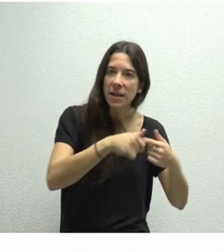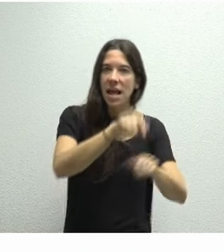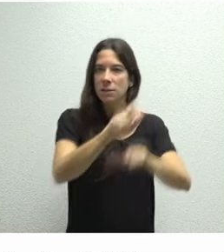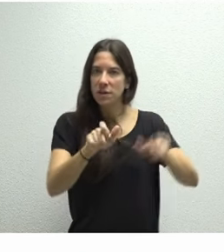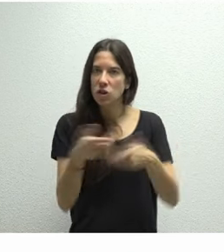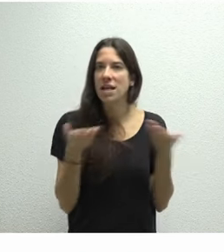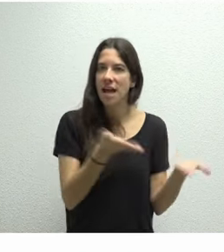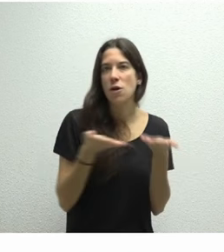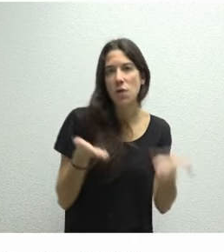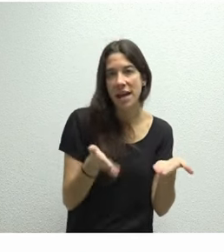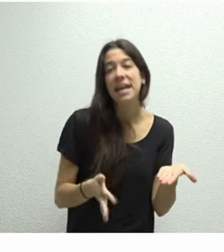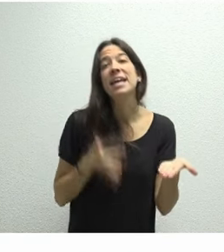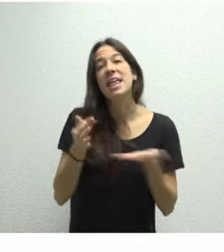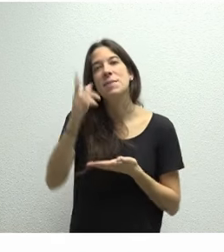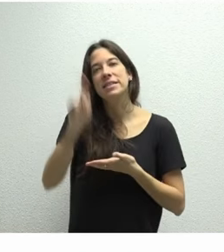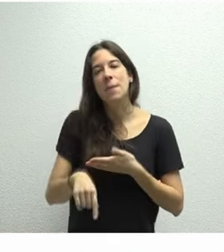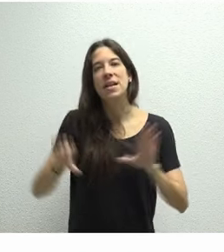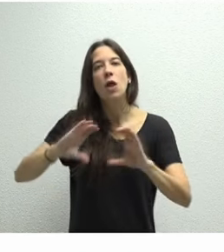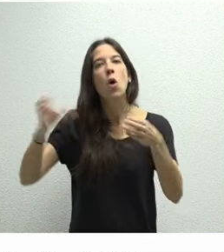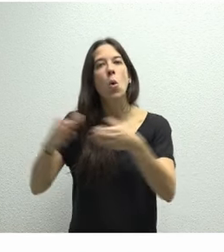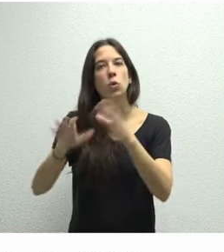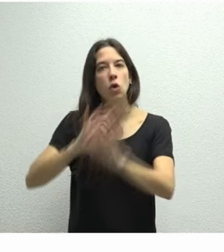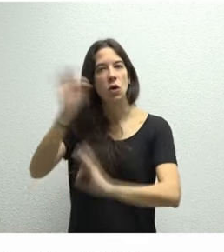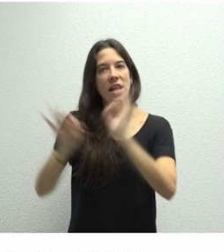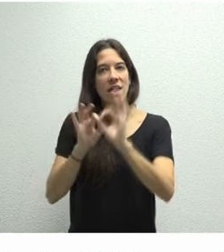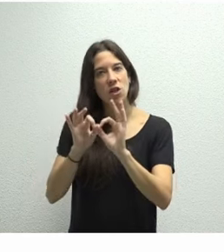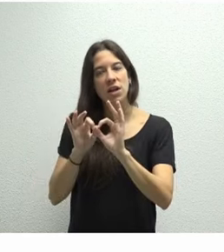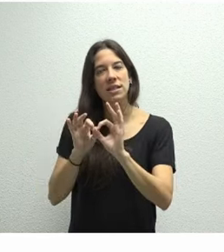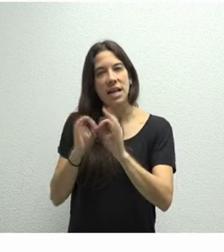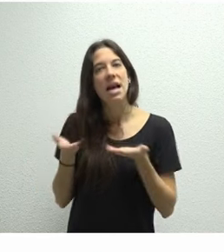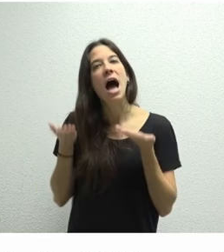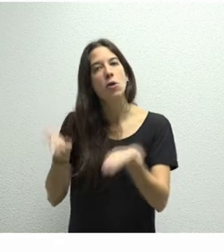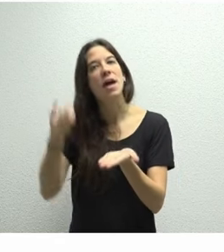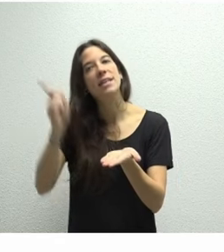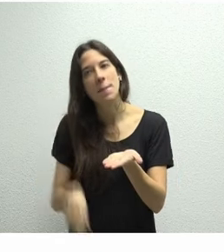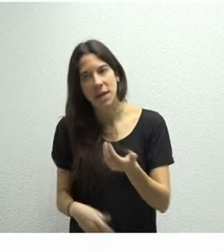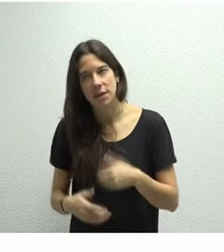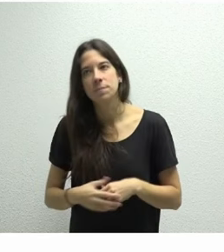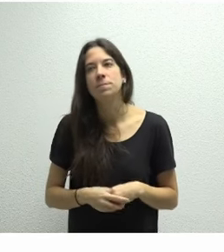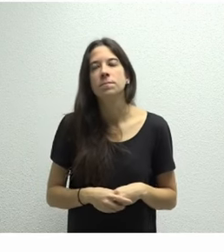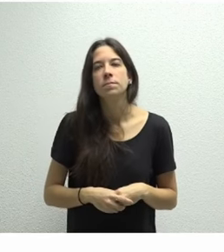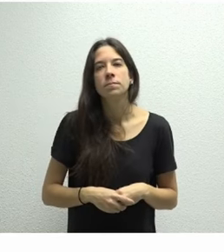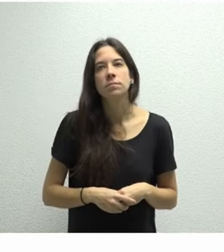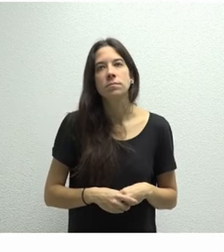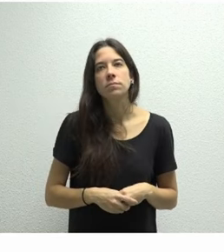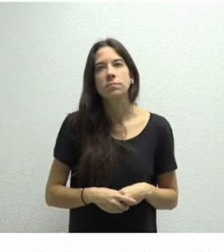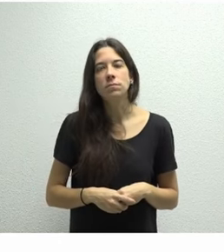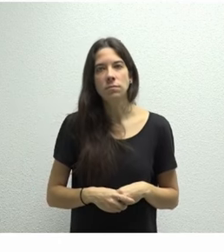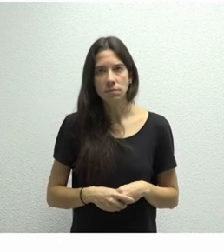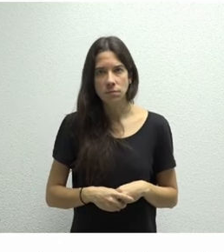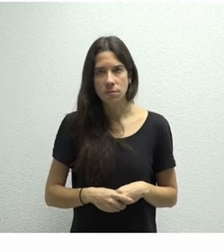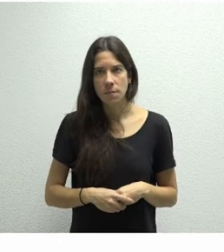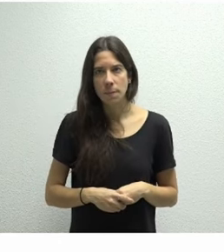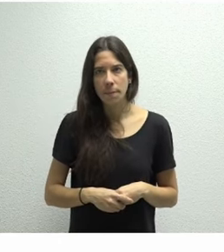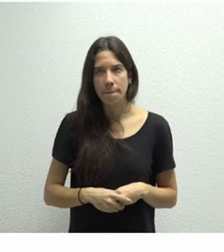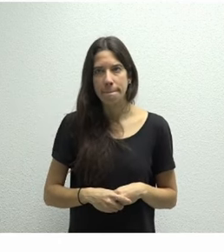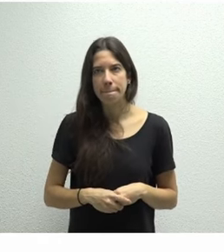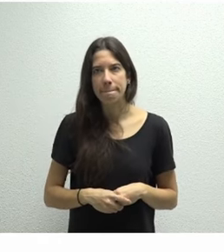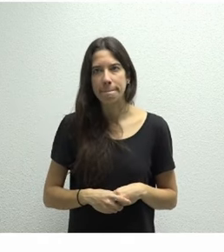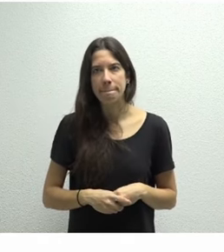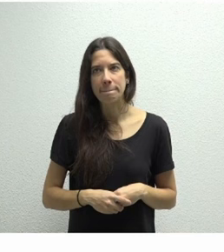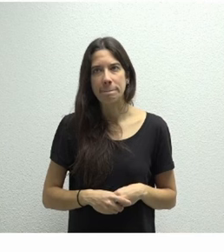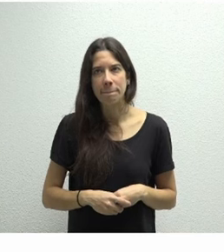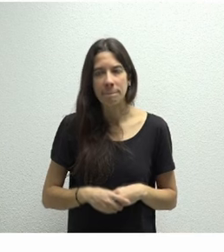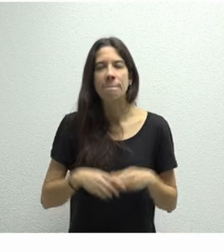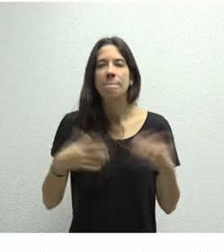ayuden al Al conjunto de organizaciones de plena y por extensión Al conjunto de organizaciones de de